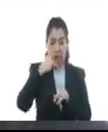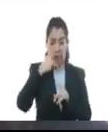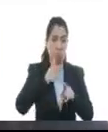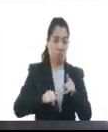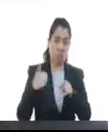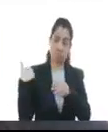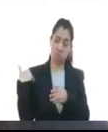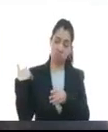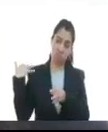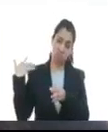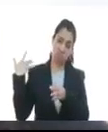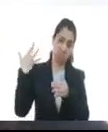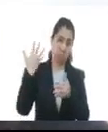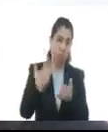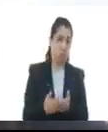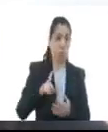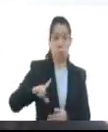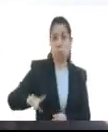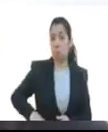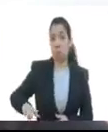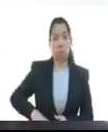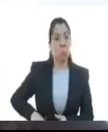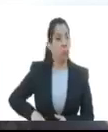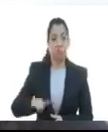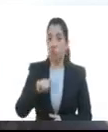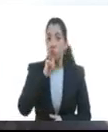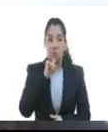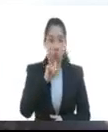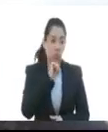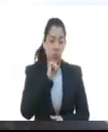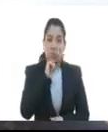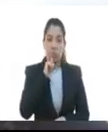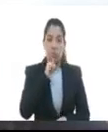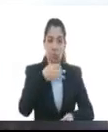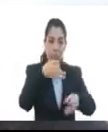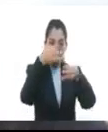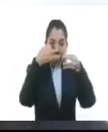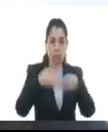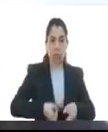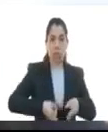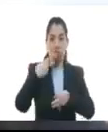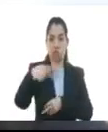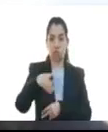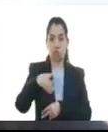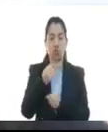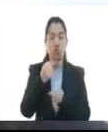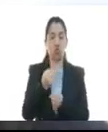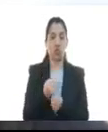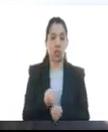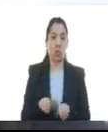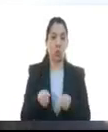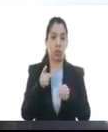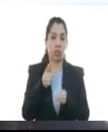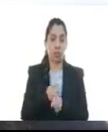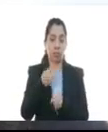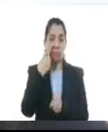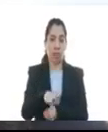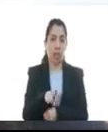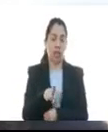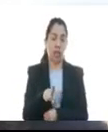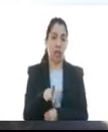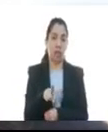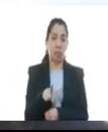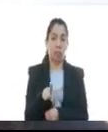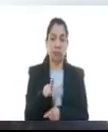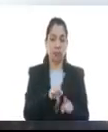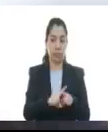el Estado no ha garantizado la seguridad para las y los periodistas